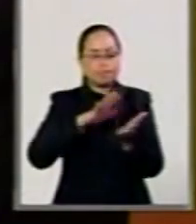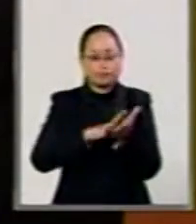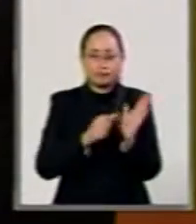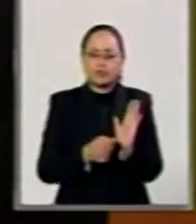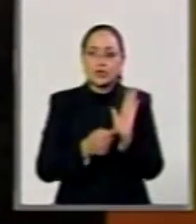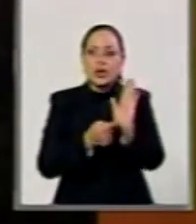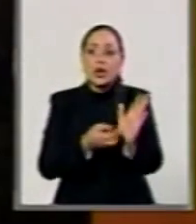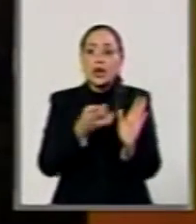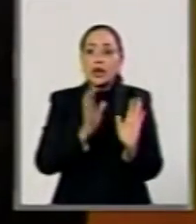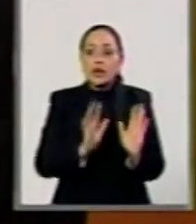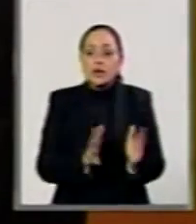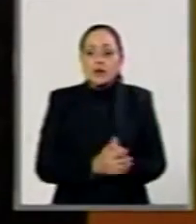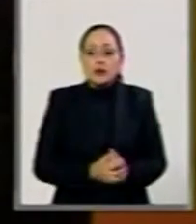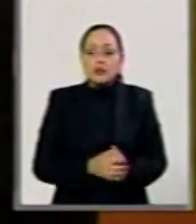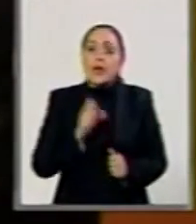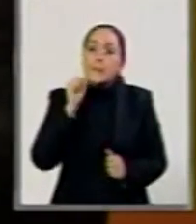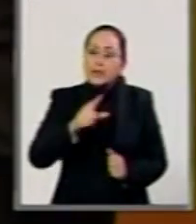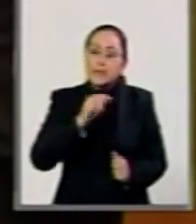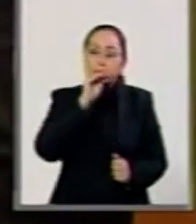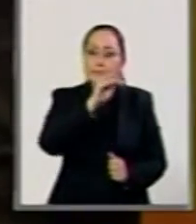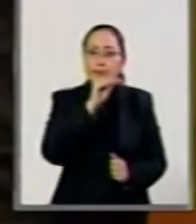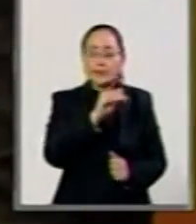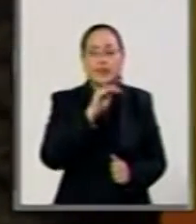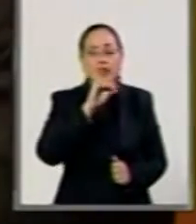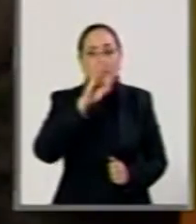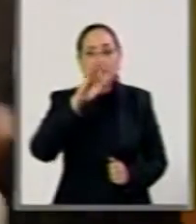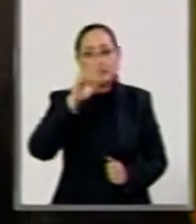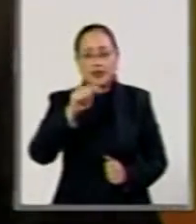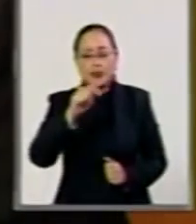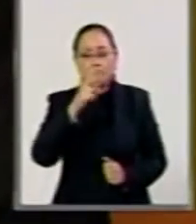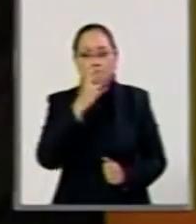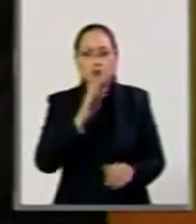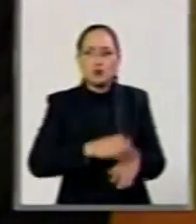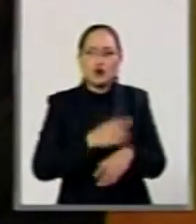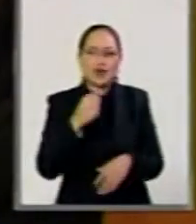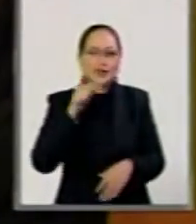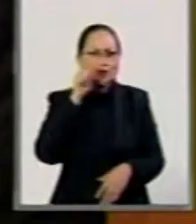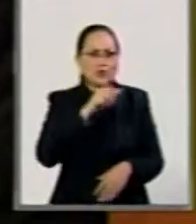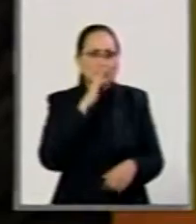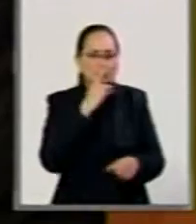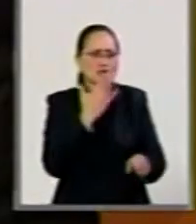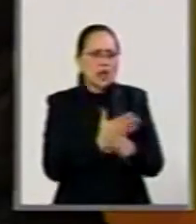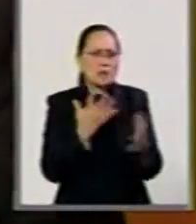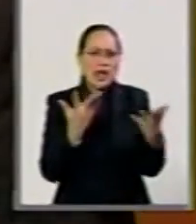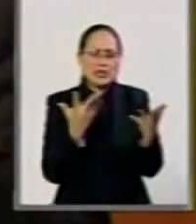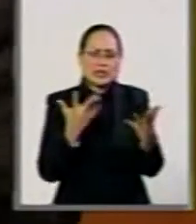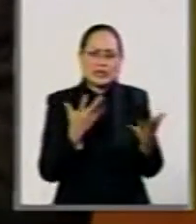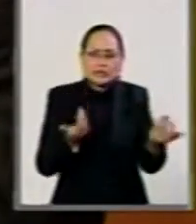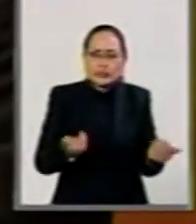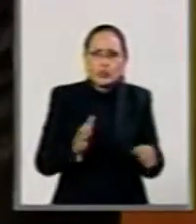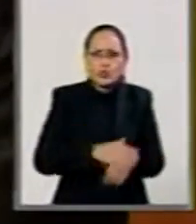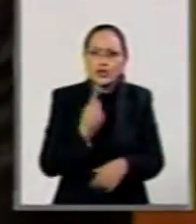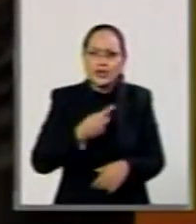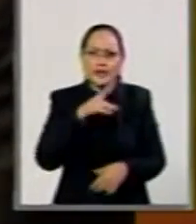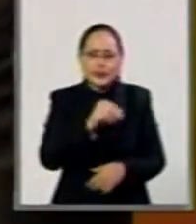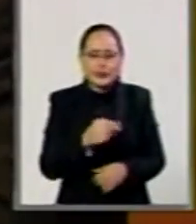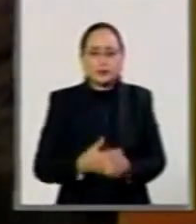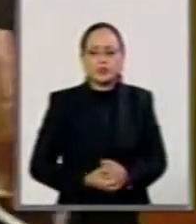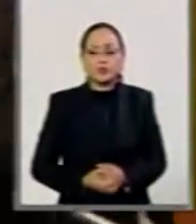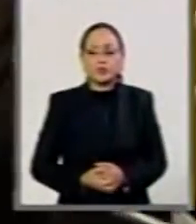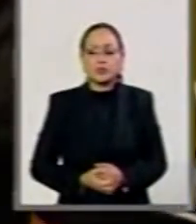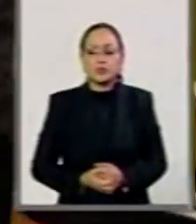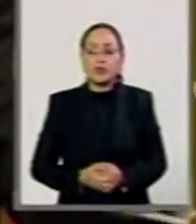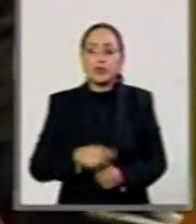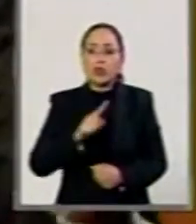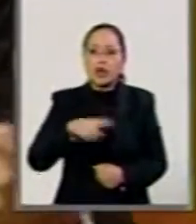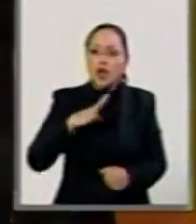también pedirle al IFT que nos dijera por qué no los emitió IFT. Es decir, una autoridad, ¿por qué